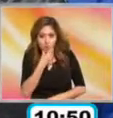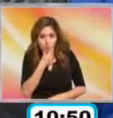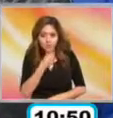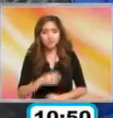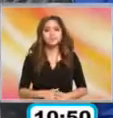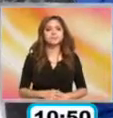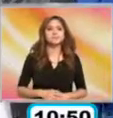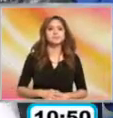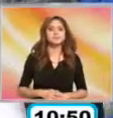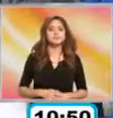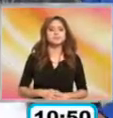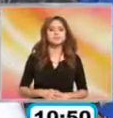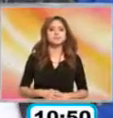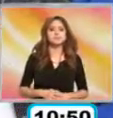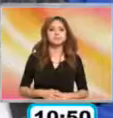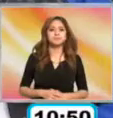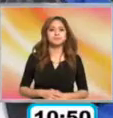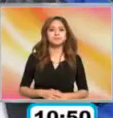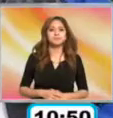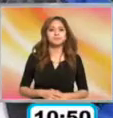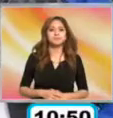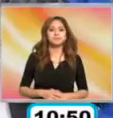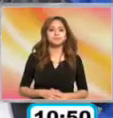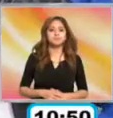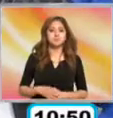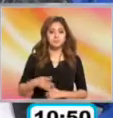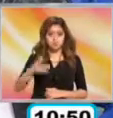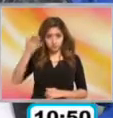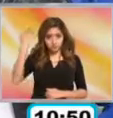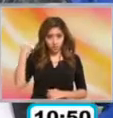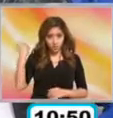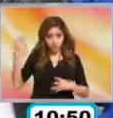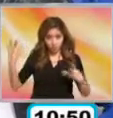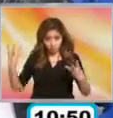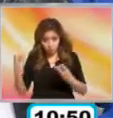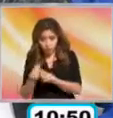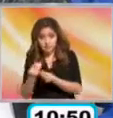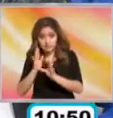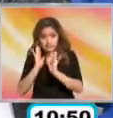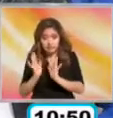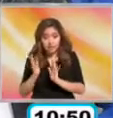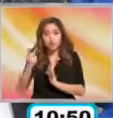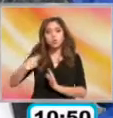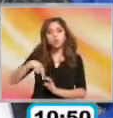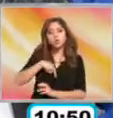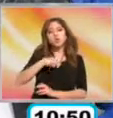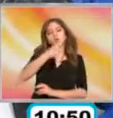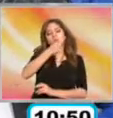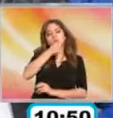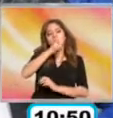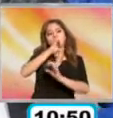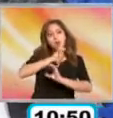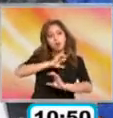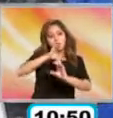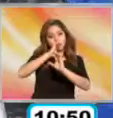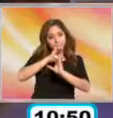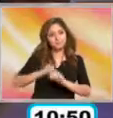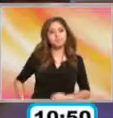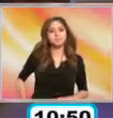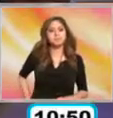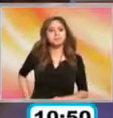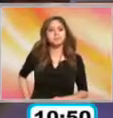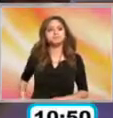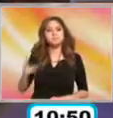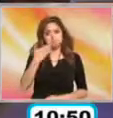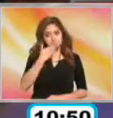Fue el show que íbamos a presentar. Ajá. Ya estaba ensayando con nosotros, pero Ok. no se presentó ese día. Muy bien, pues